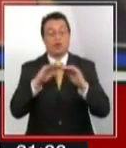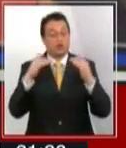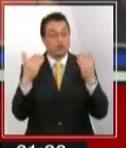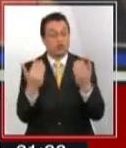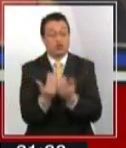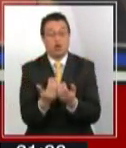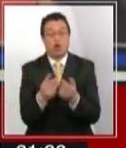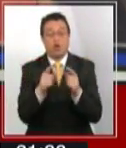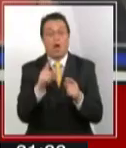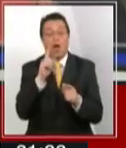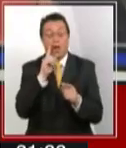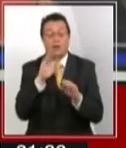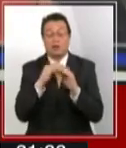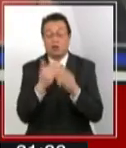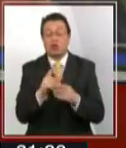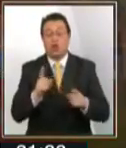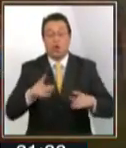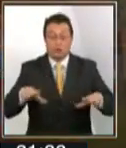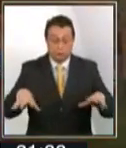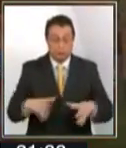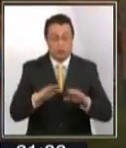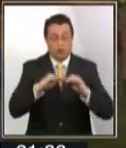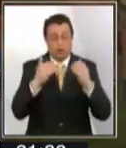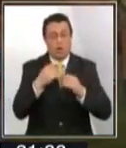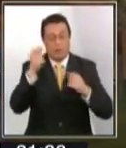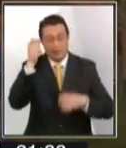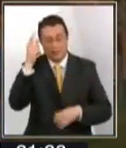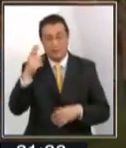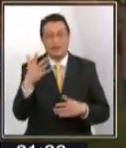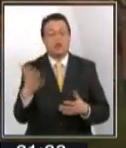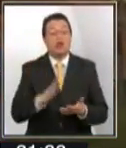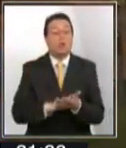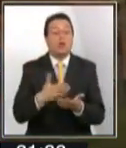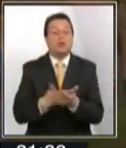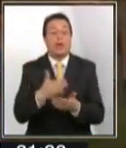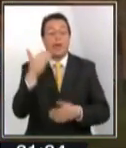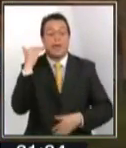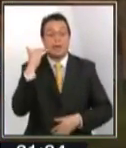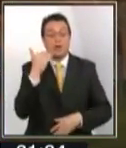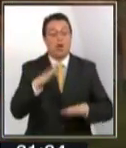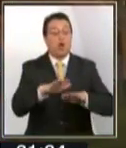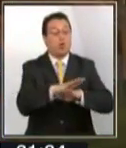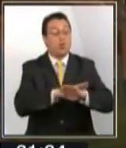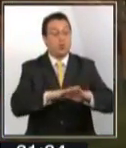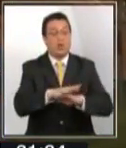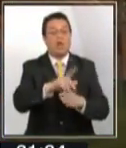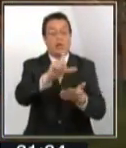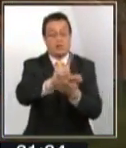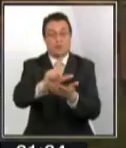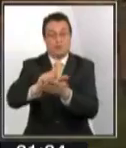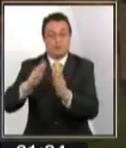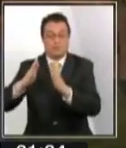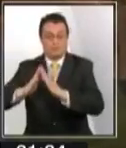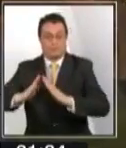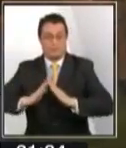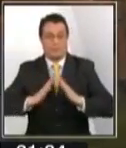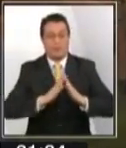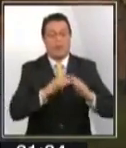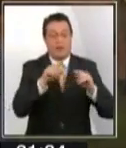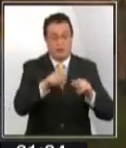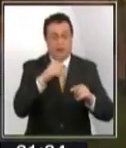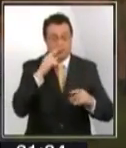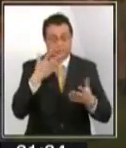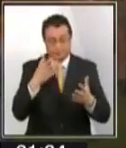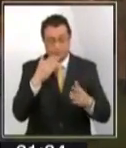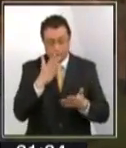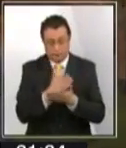el haber hecho todo lo posible por saber en qué condiciones estaban los niños al cuidado de uno y tomar las medidas para mejorar esas